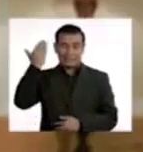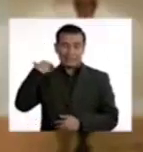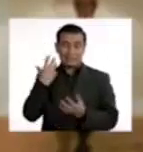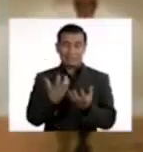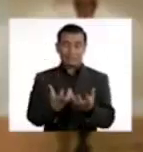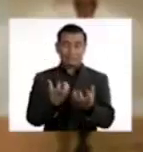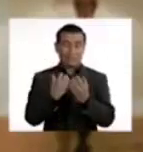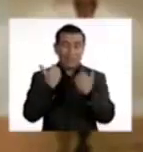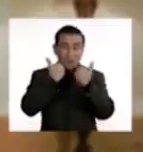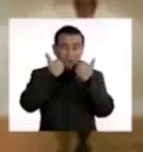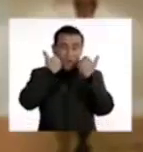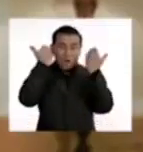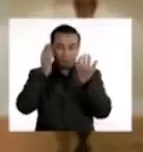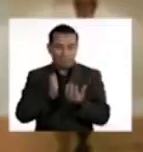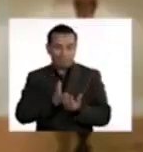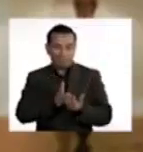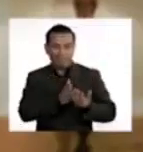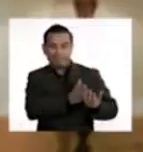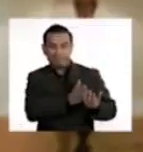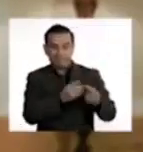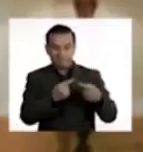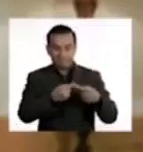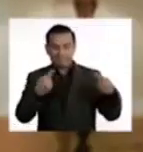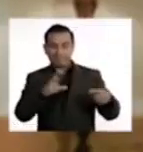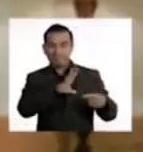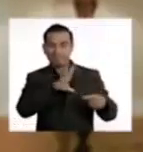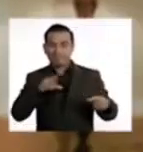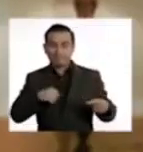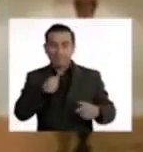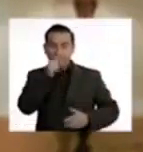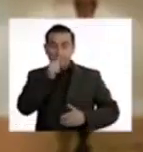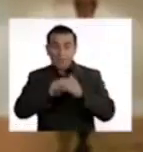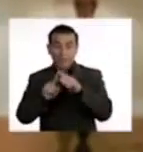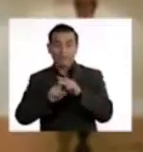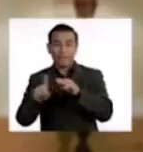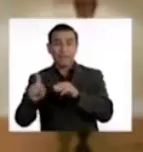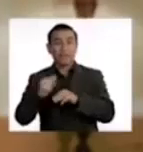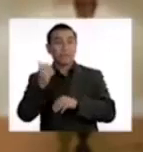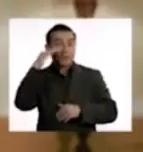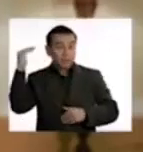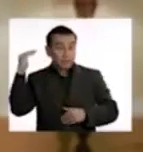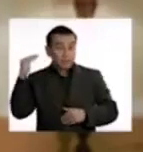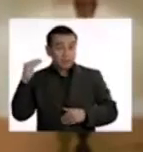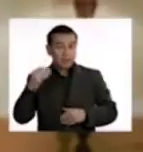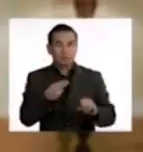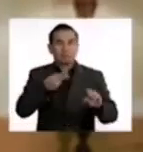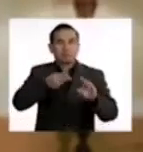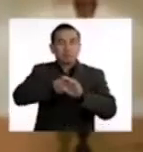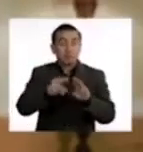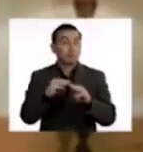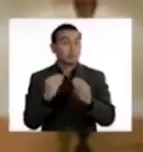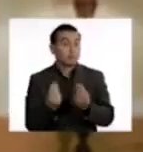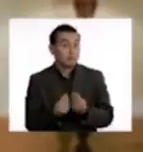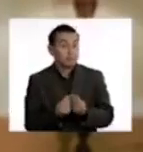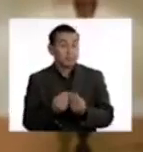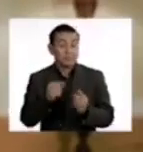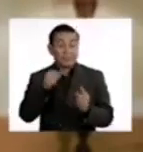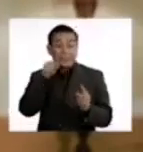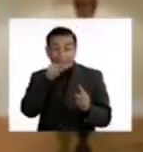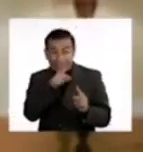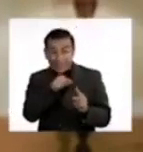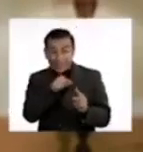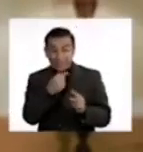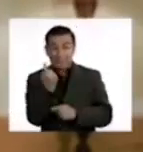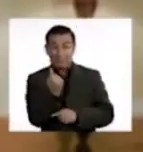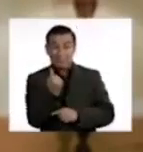mencionó los hechos delictivos que consternaron a la población hablo acerca de los cambios que él ha hecho